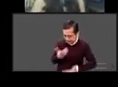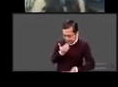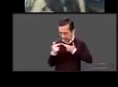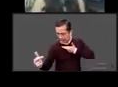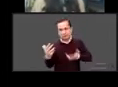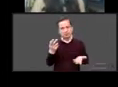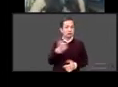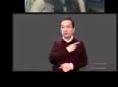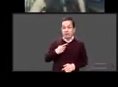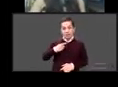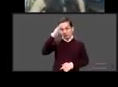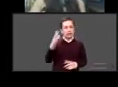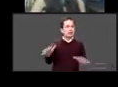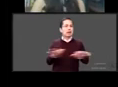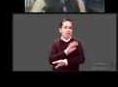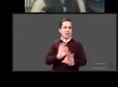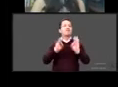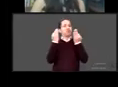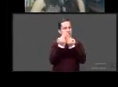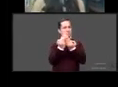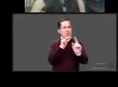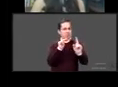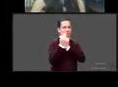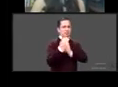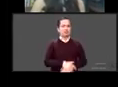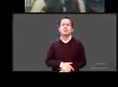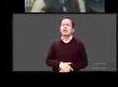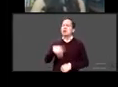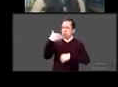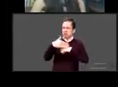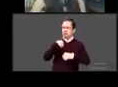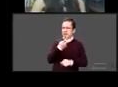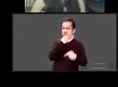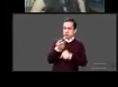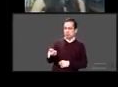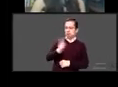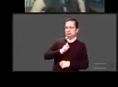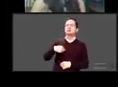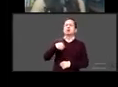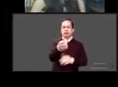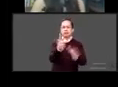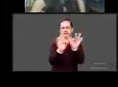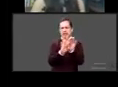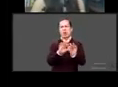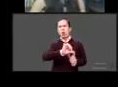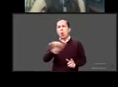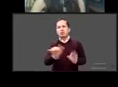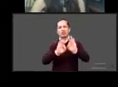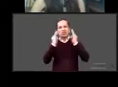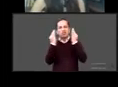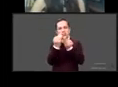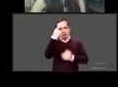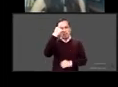cambiar. Entonces, pues en la siguiente intervención les voy a decir rápidamente como algunos de los elementos comunes de los estudios sobre